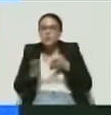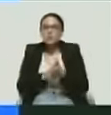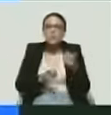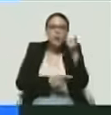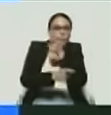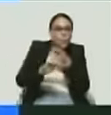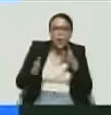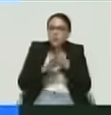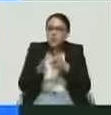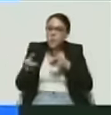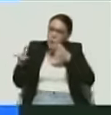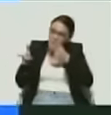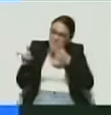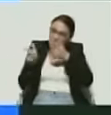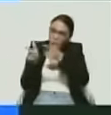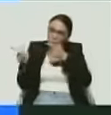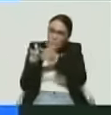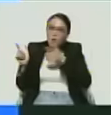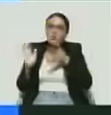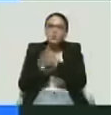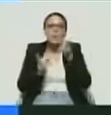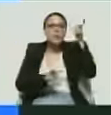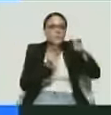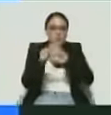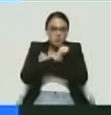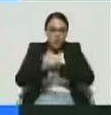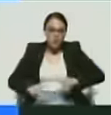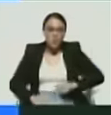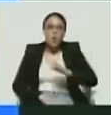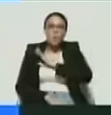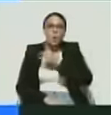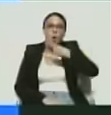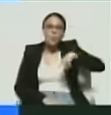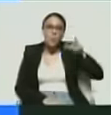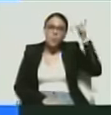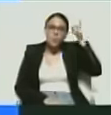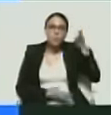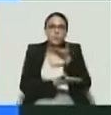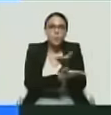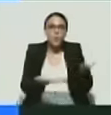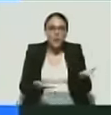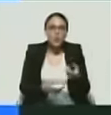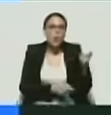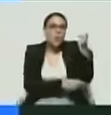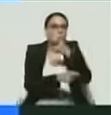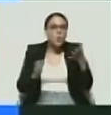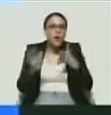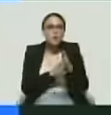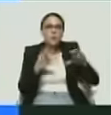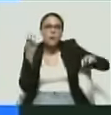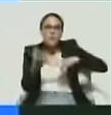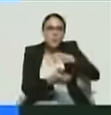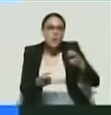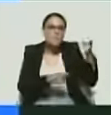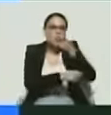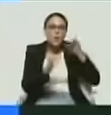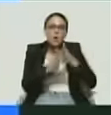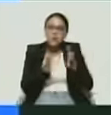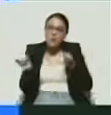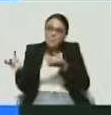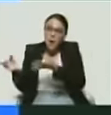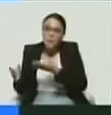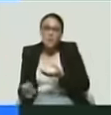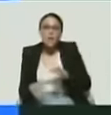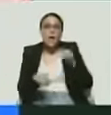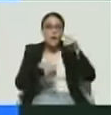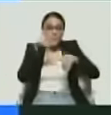disparar contra los efectivos del Plan República, de tratar de generar todo tipo de zozobra, sobre todo en los centros de votación, donde ellos son